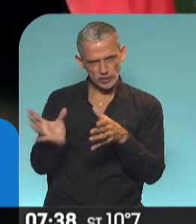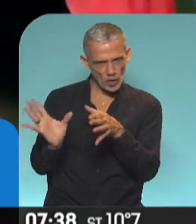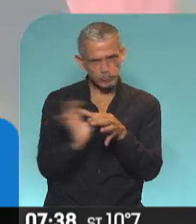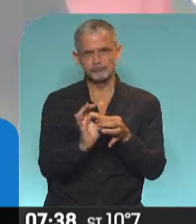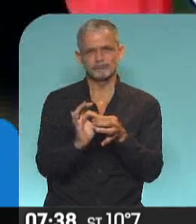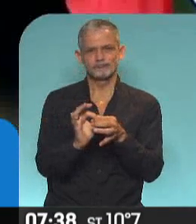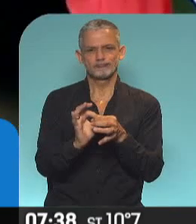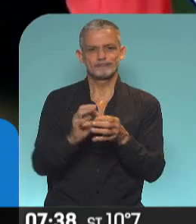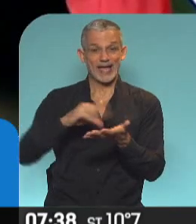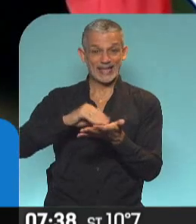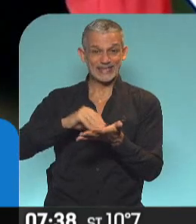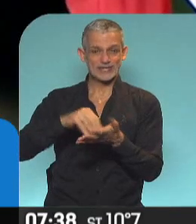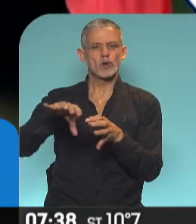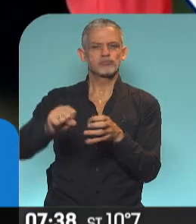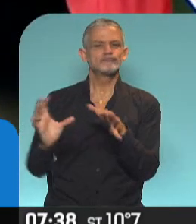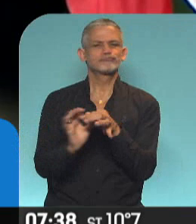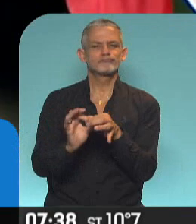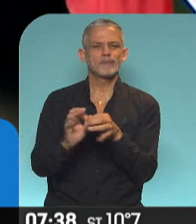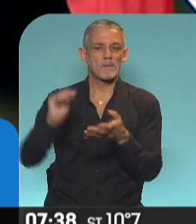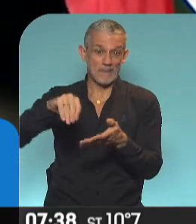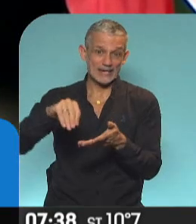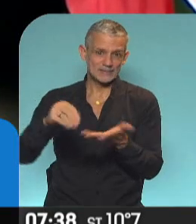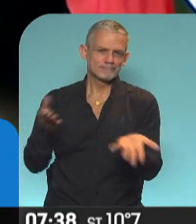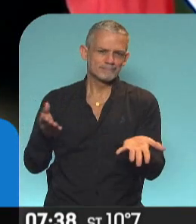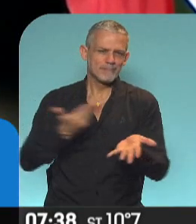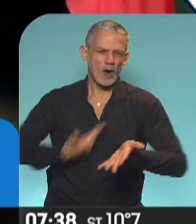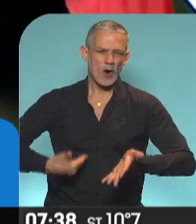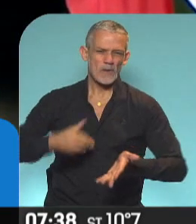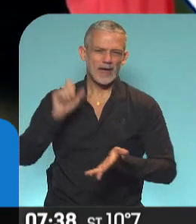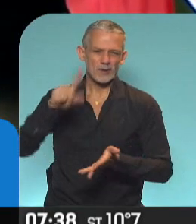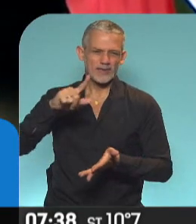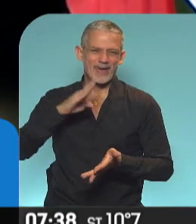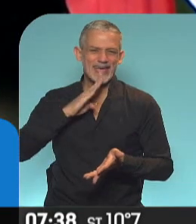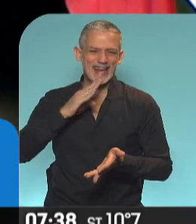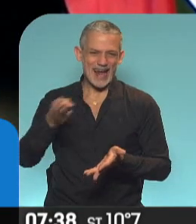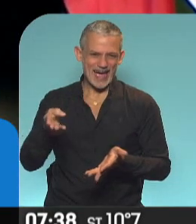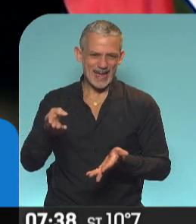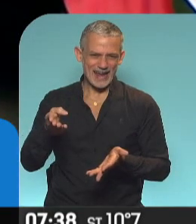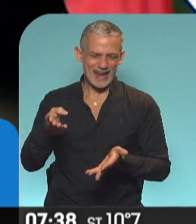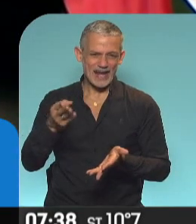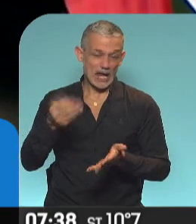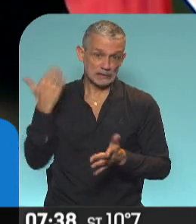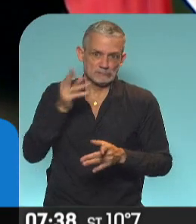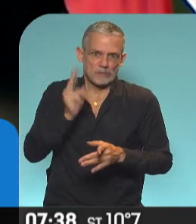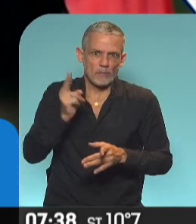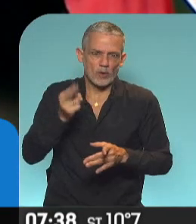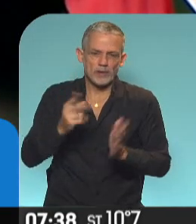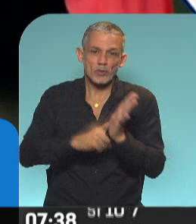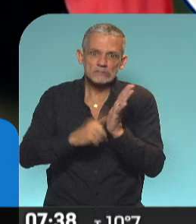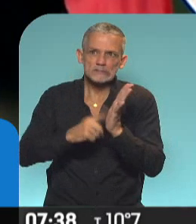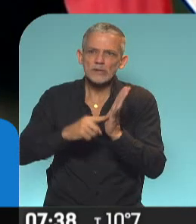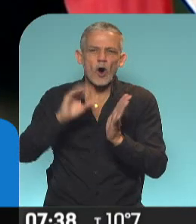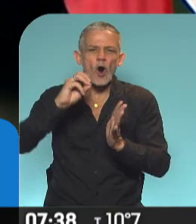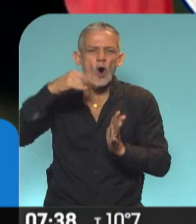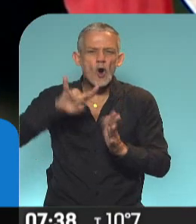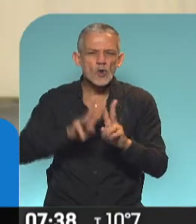anexar más territorios dentro de Cisjordania por parte del gobierno de Netanyahu. Eso obviamente está prohibido por todas las resoluciones de Naciones